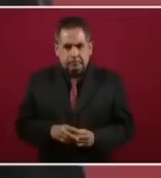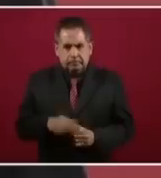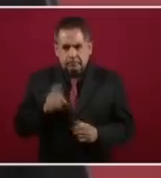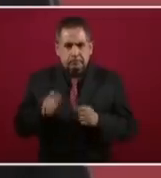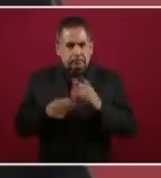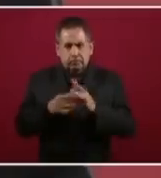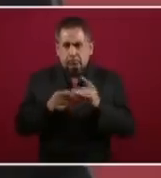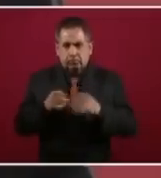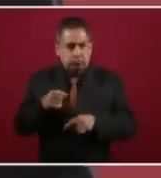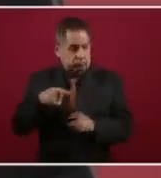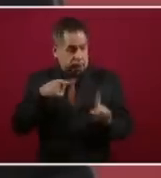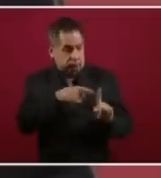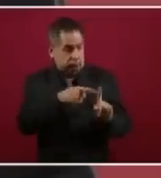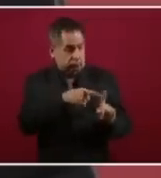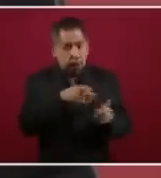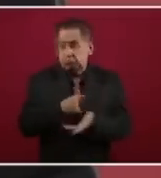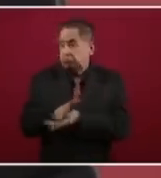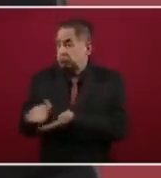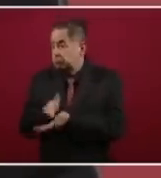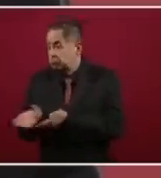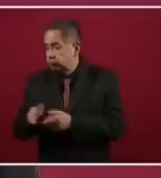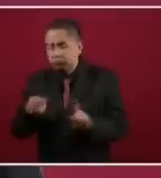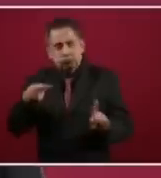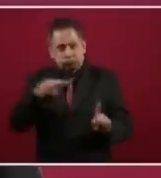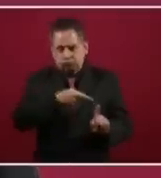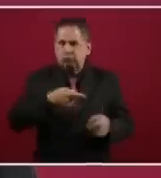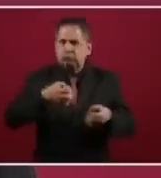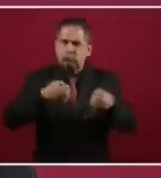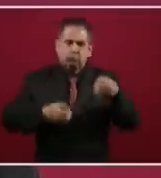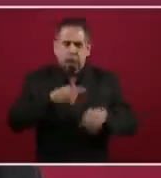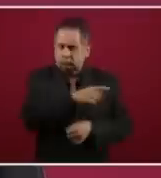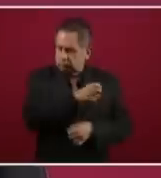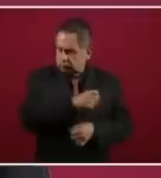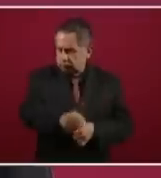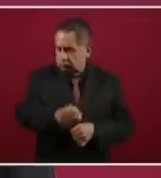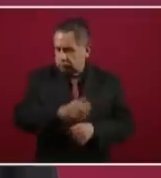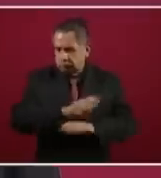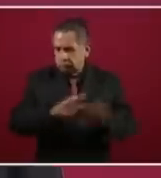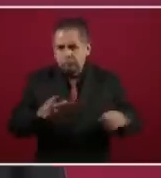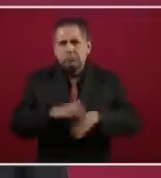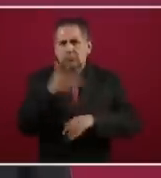sea juzgado el servidor público